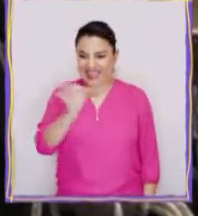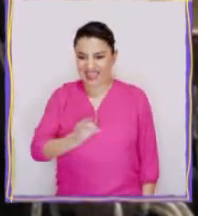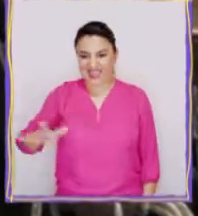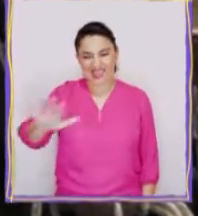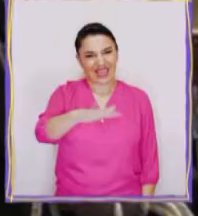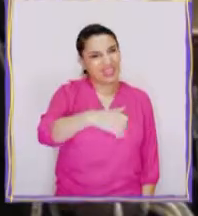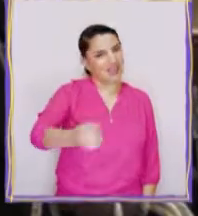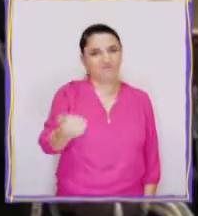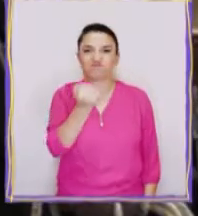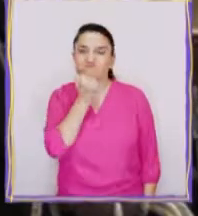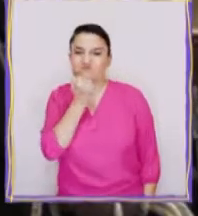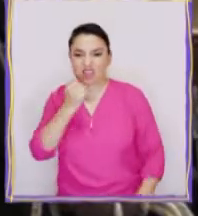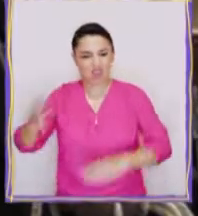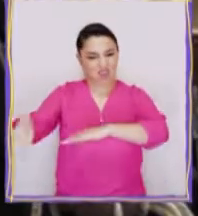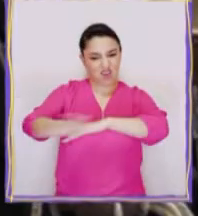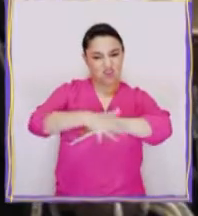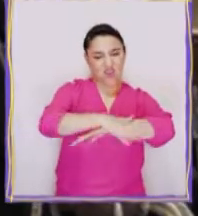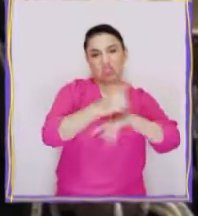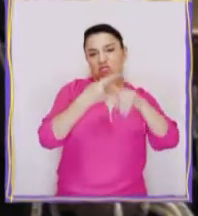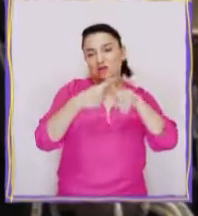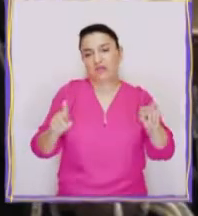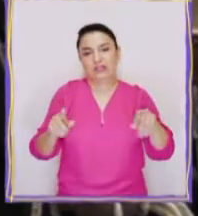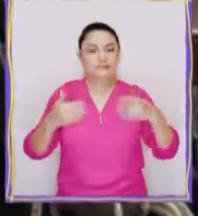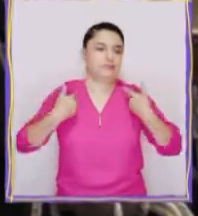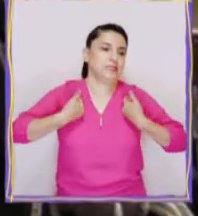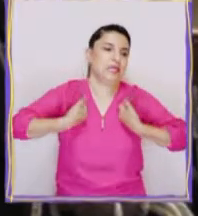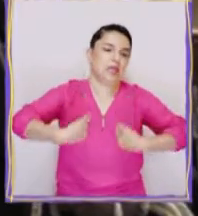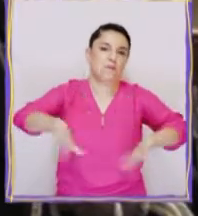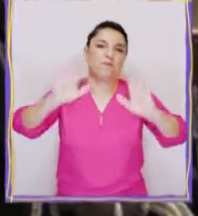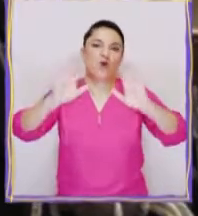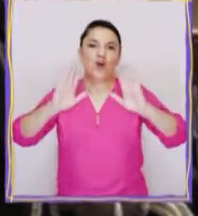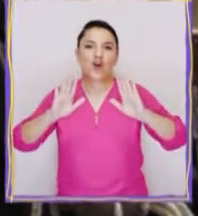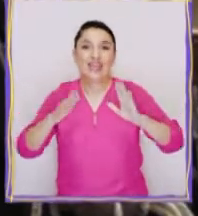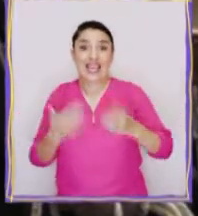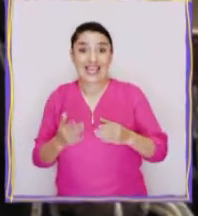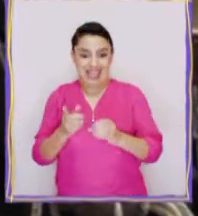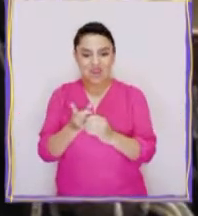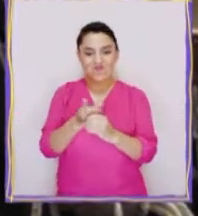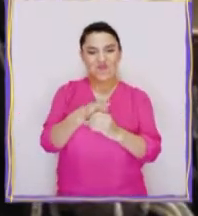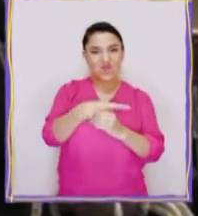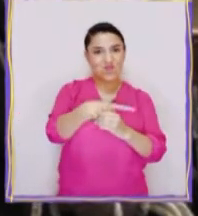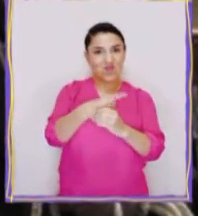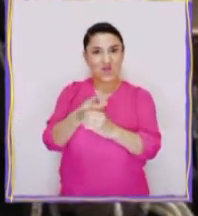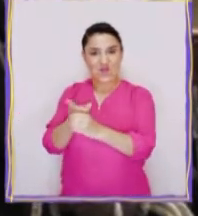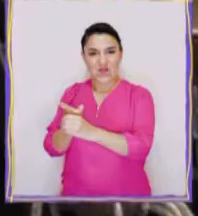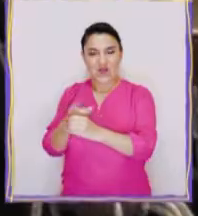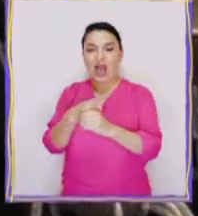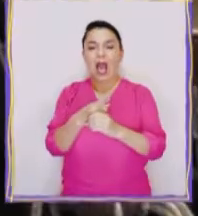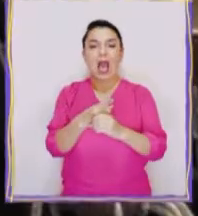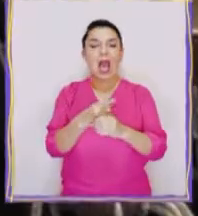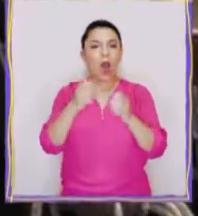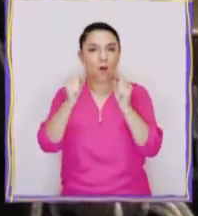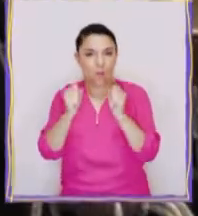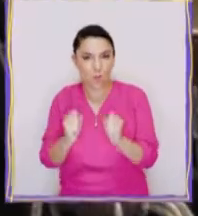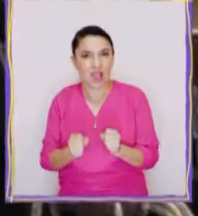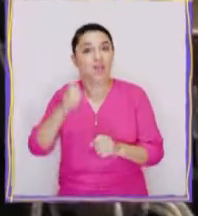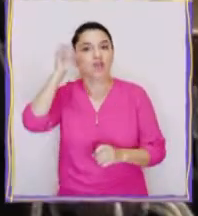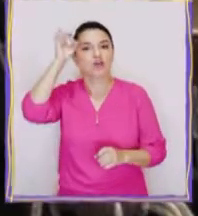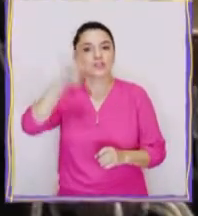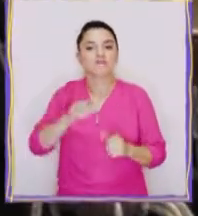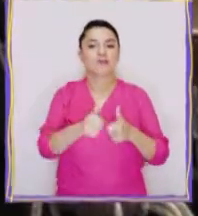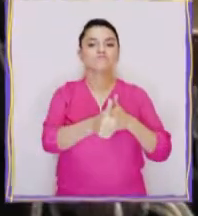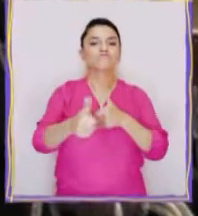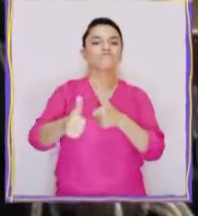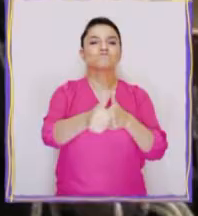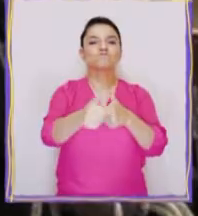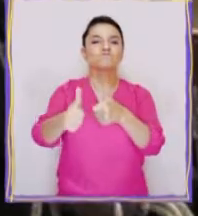mal posicionadas, el borde costero es diferente, pero no importa. Por suerte tengo esta brújula que me permite